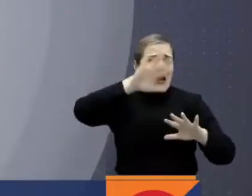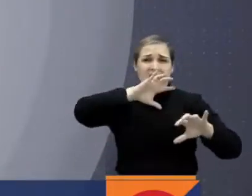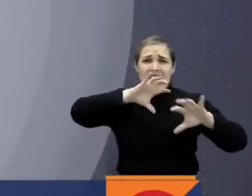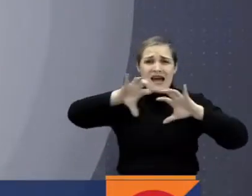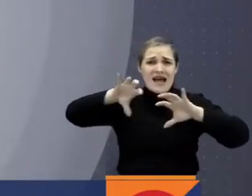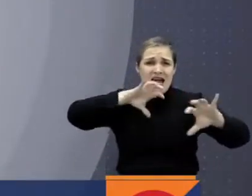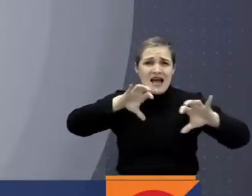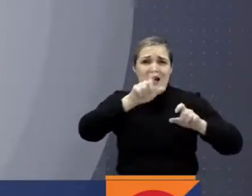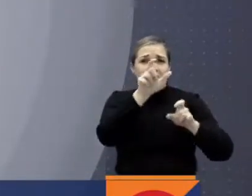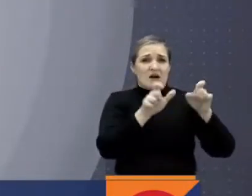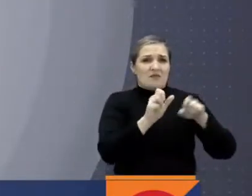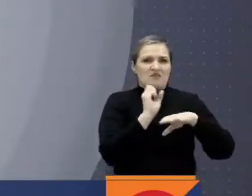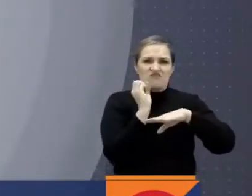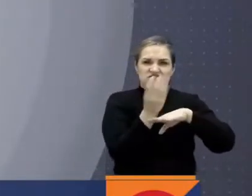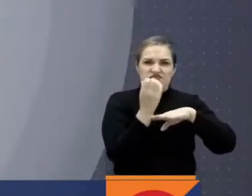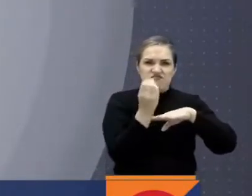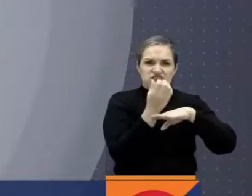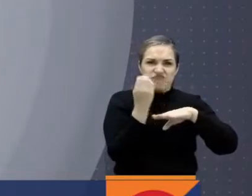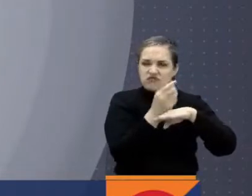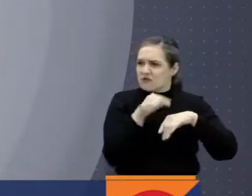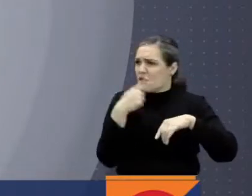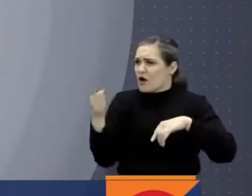que estaba ocurriendo.